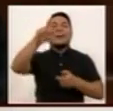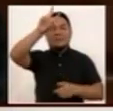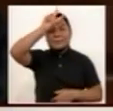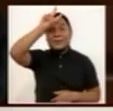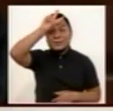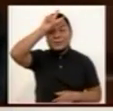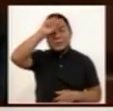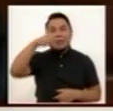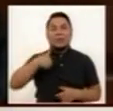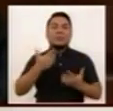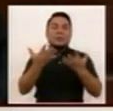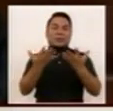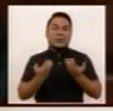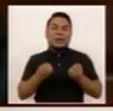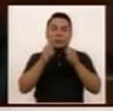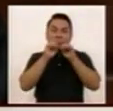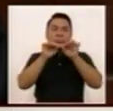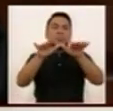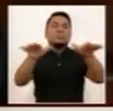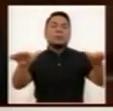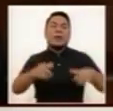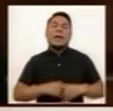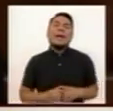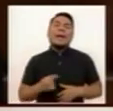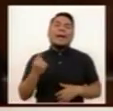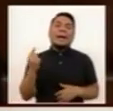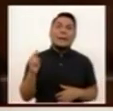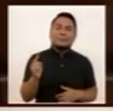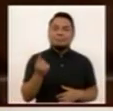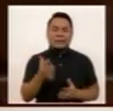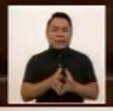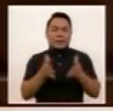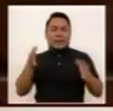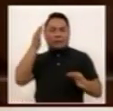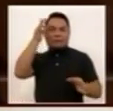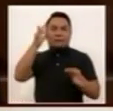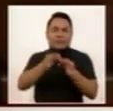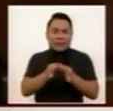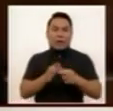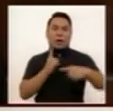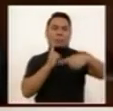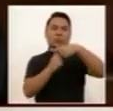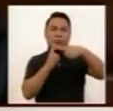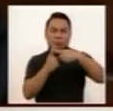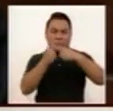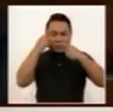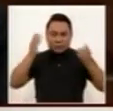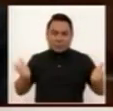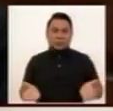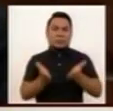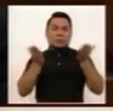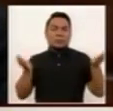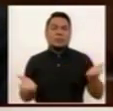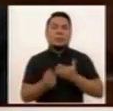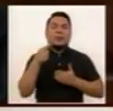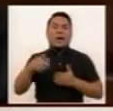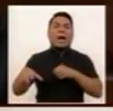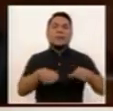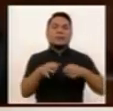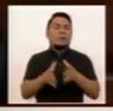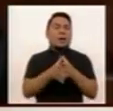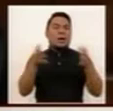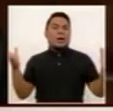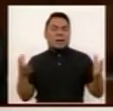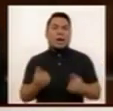transmitirles la enorme fe, el compromiso y el entusiasmo con el que desarrollaremos esta gran